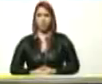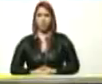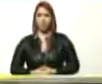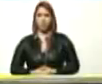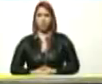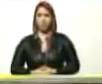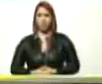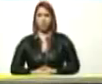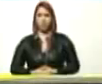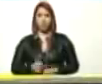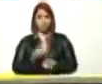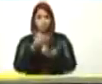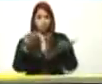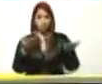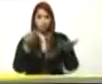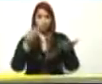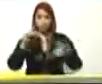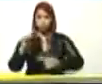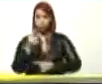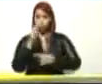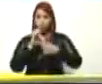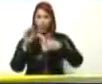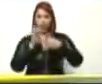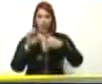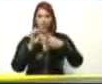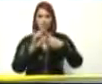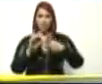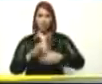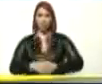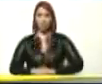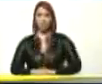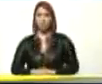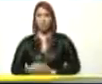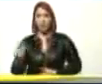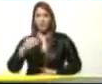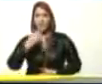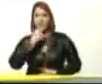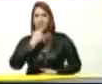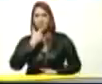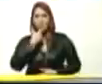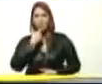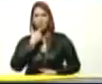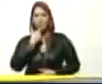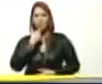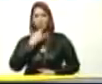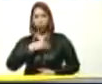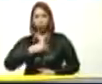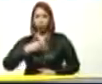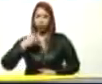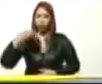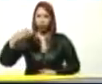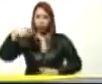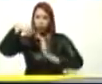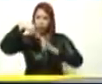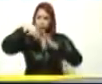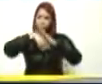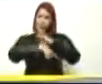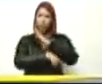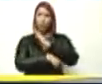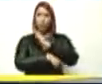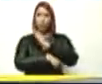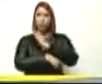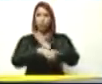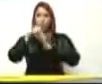ese es uno de los elementos más hermosos de la espiritualidad profunda de la